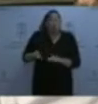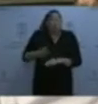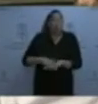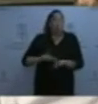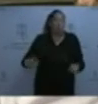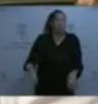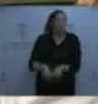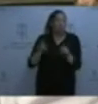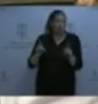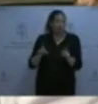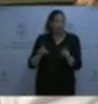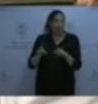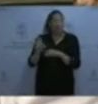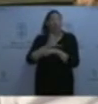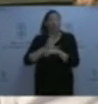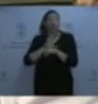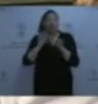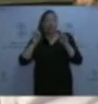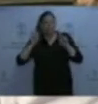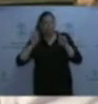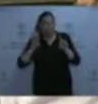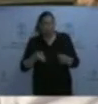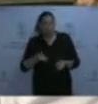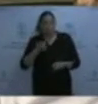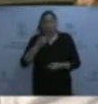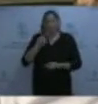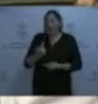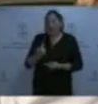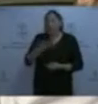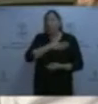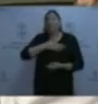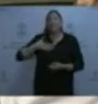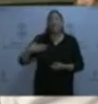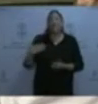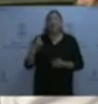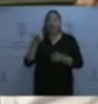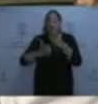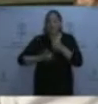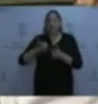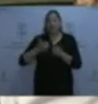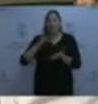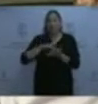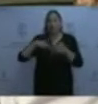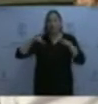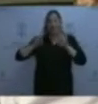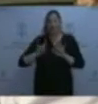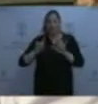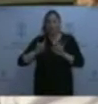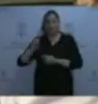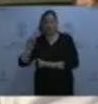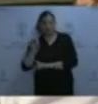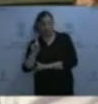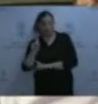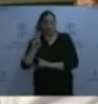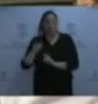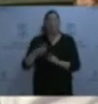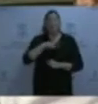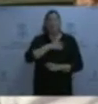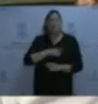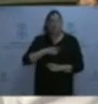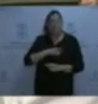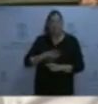que desde la Consejería de Educación manifestaron la intención de llevar a cabo la reválida de sexto de primaria, sindicatos, AMPA y colectivos sociales como el Movimiento